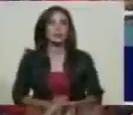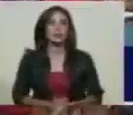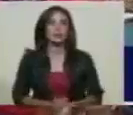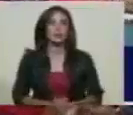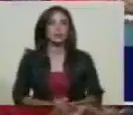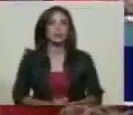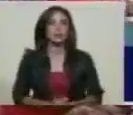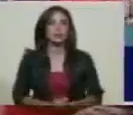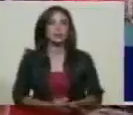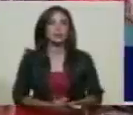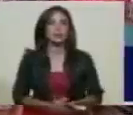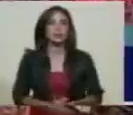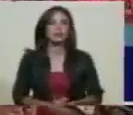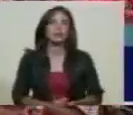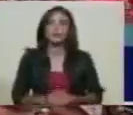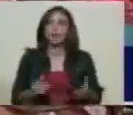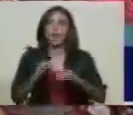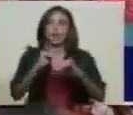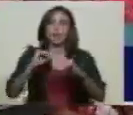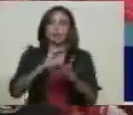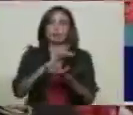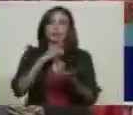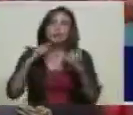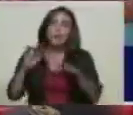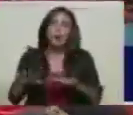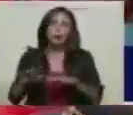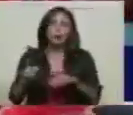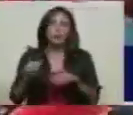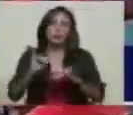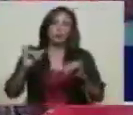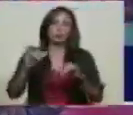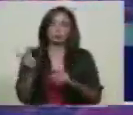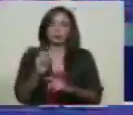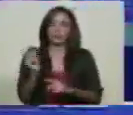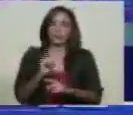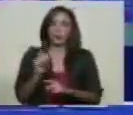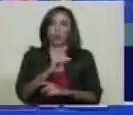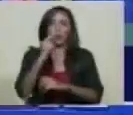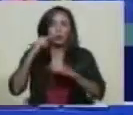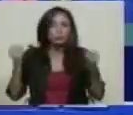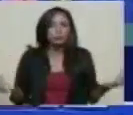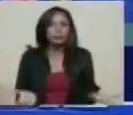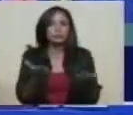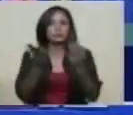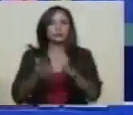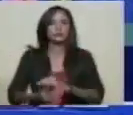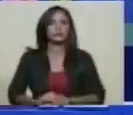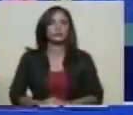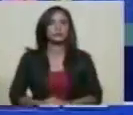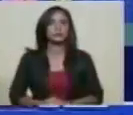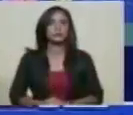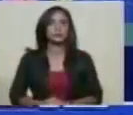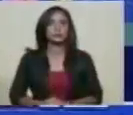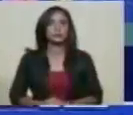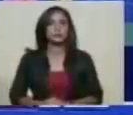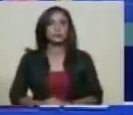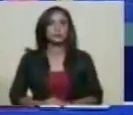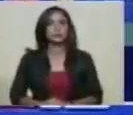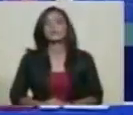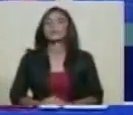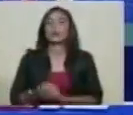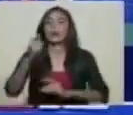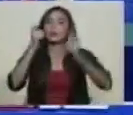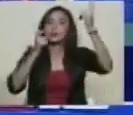Al final la muerte no existe. Si se ha sembrado para siempre, en el caso del comandante Chávez,